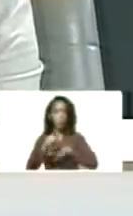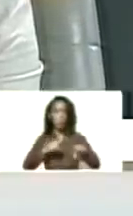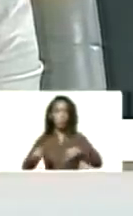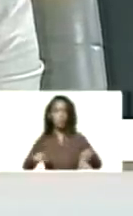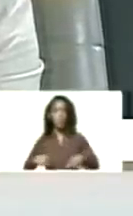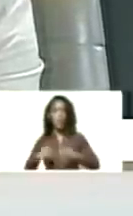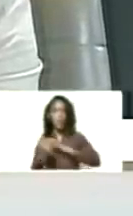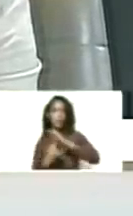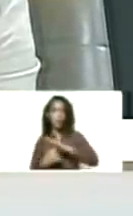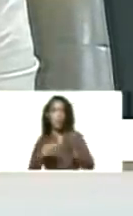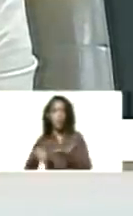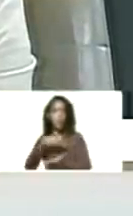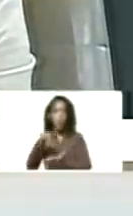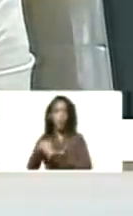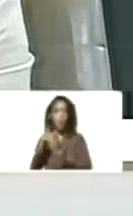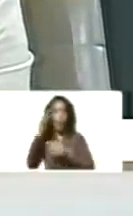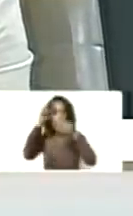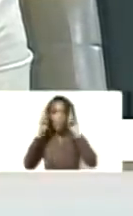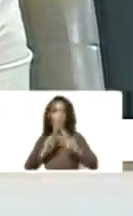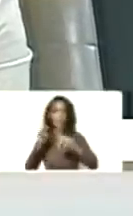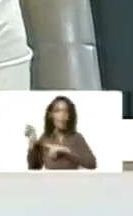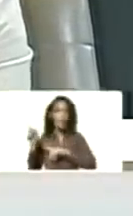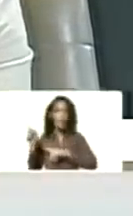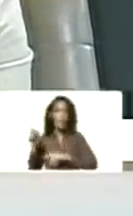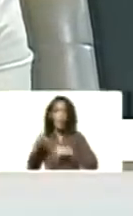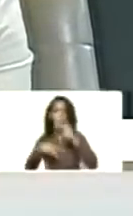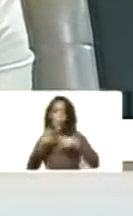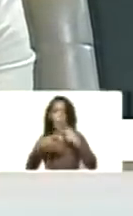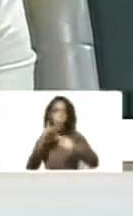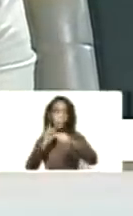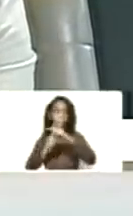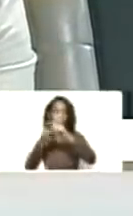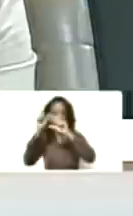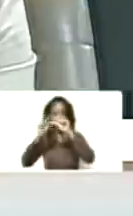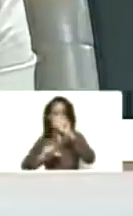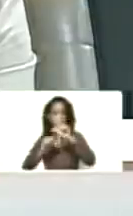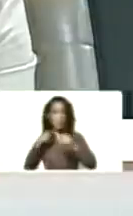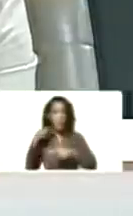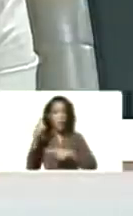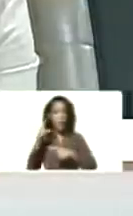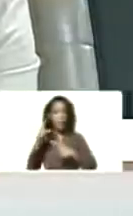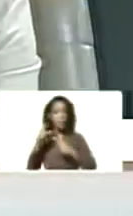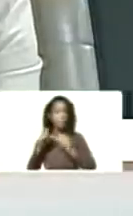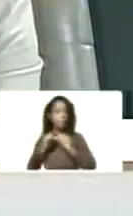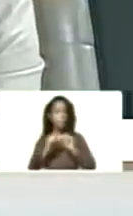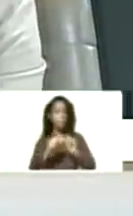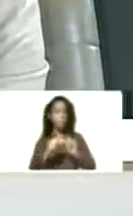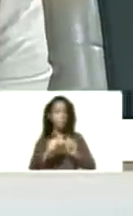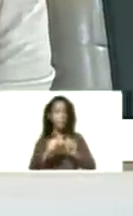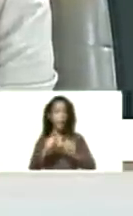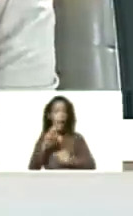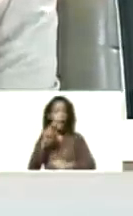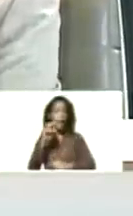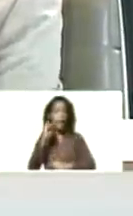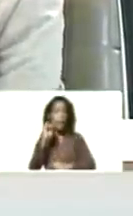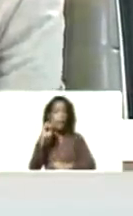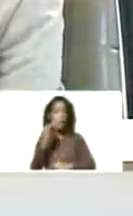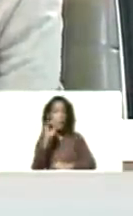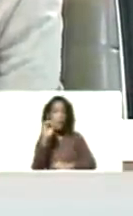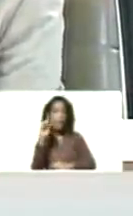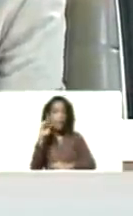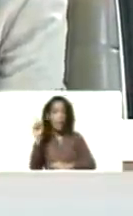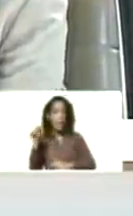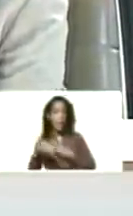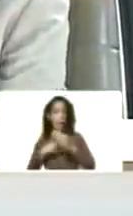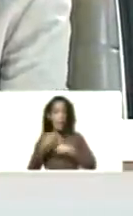Nacional de Higiene Rafael Rangel, ente rector de la política para el diagnóstico y para la secuenciación, al IDIC. Y seguimos trabajando, presidente,